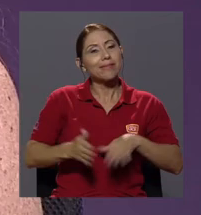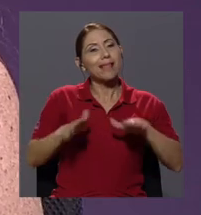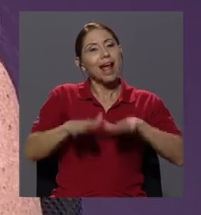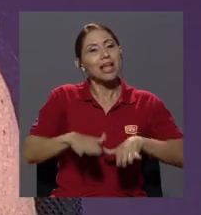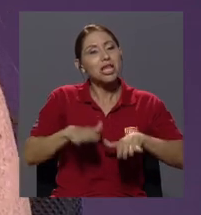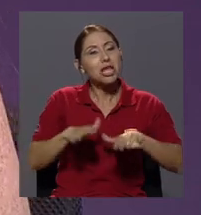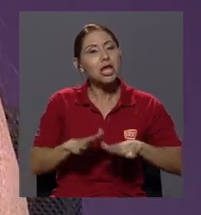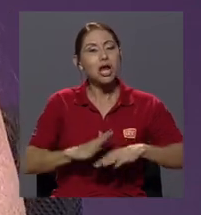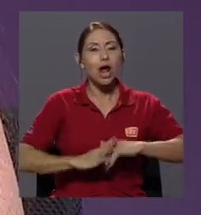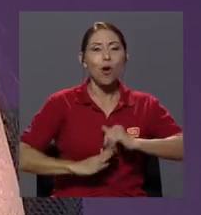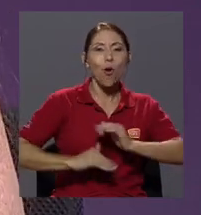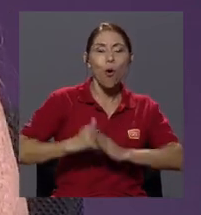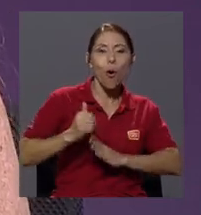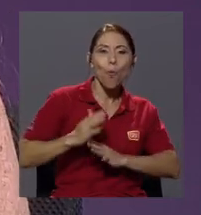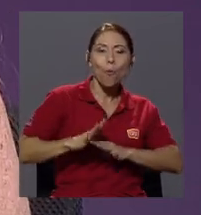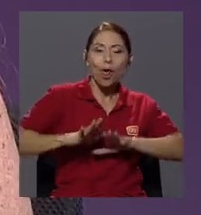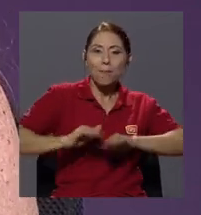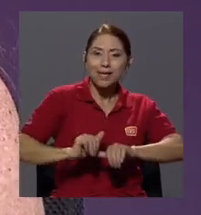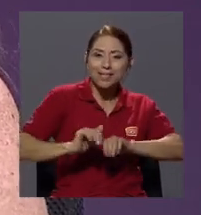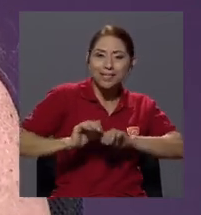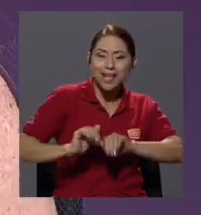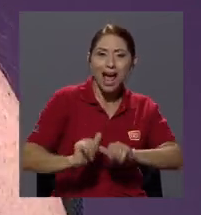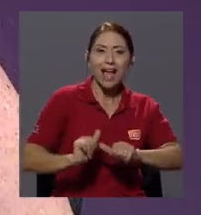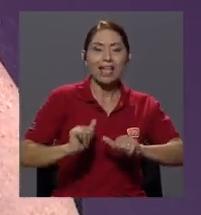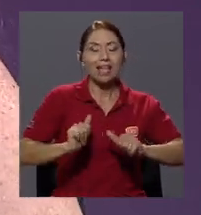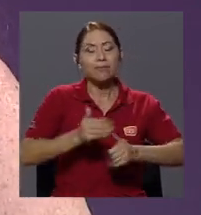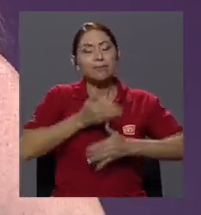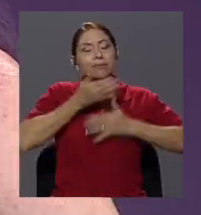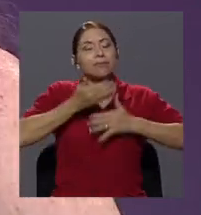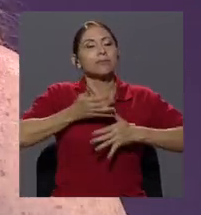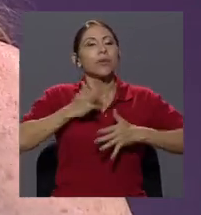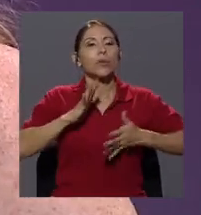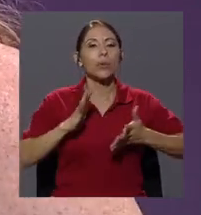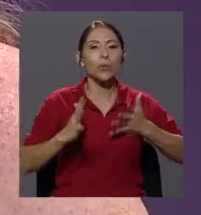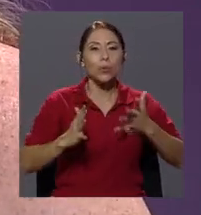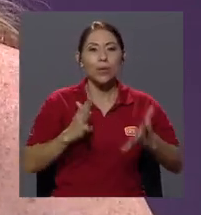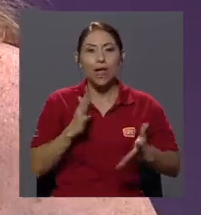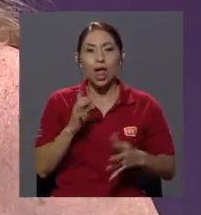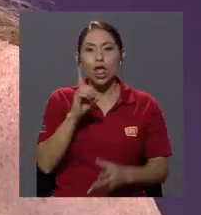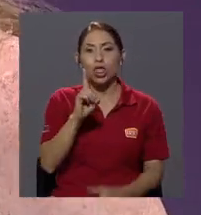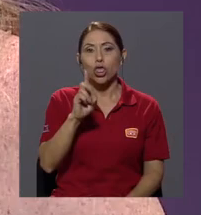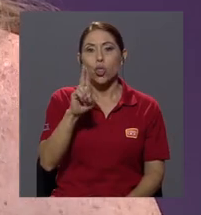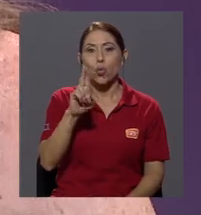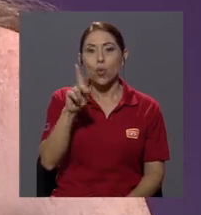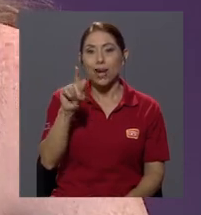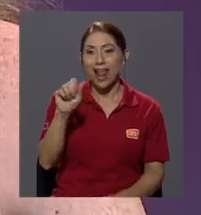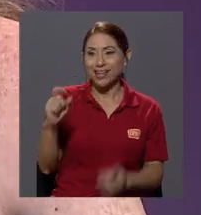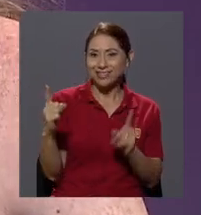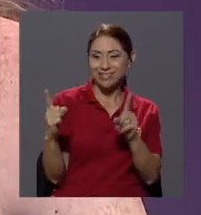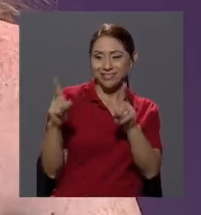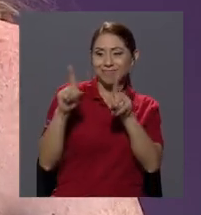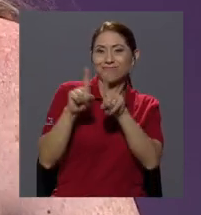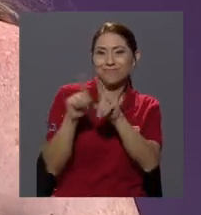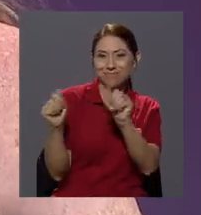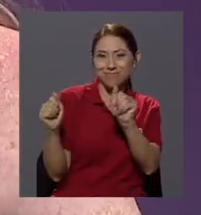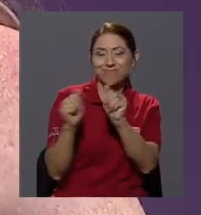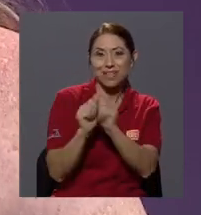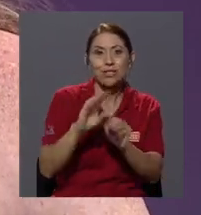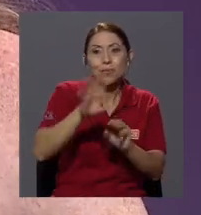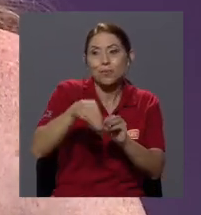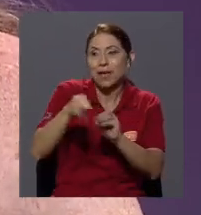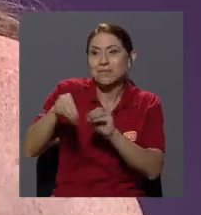vocalización las dudas son ya está ya cada vez somos más y más dudas dedicadas a acompañar a otras mujeres